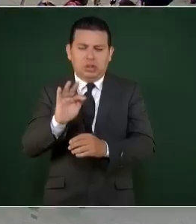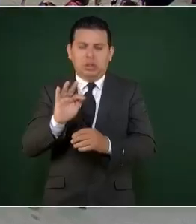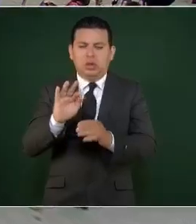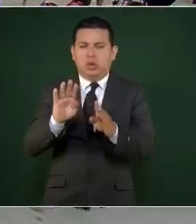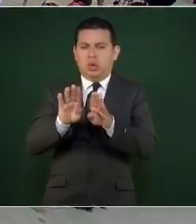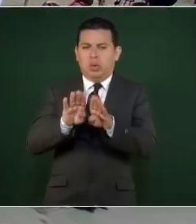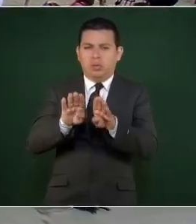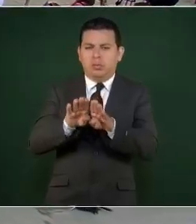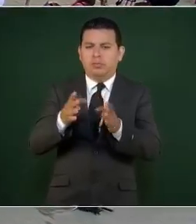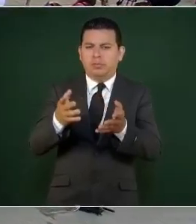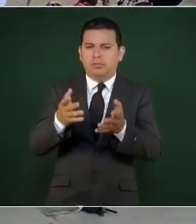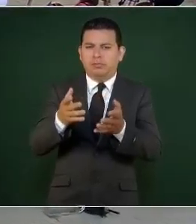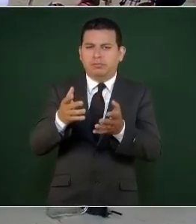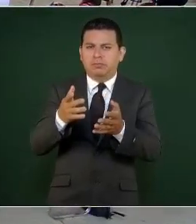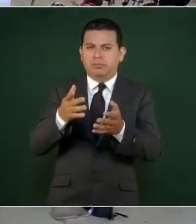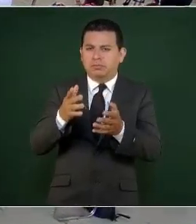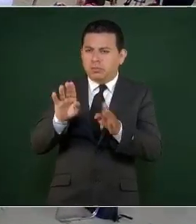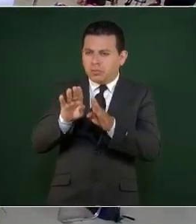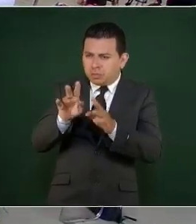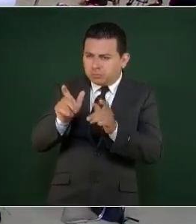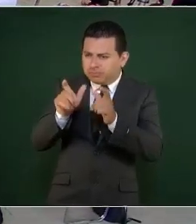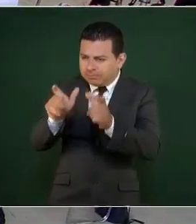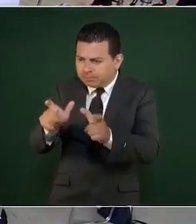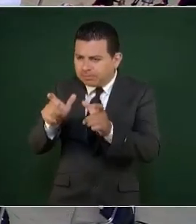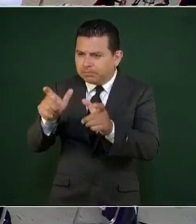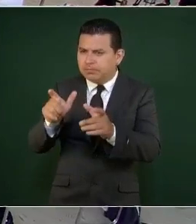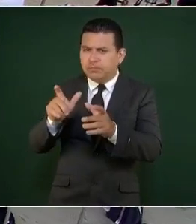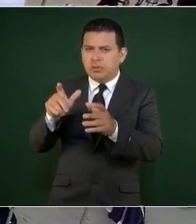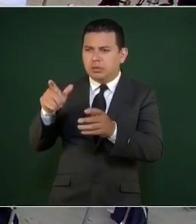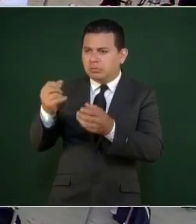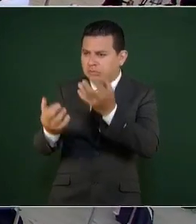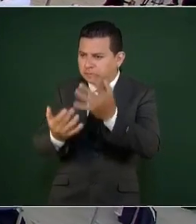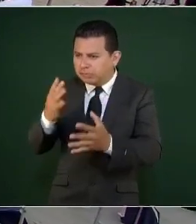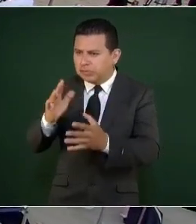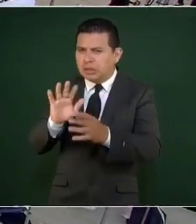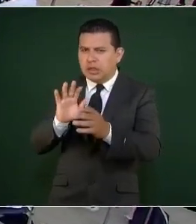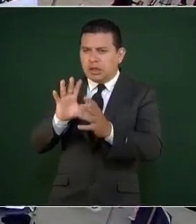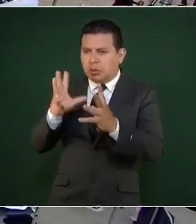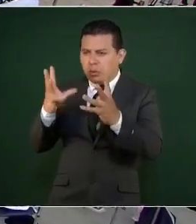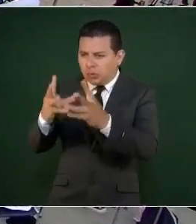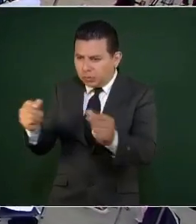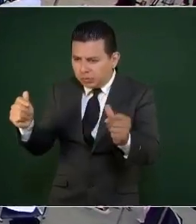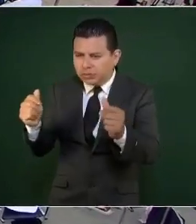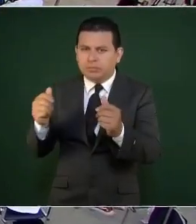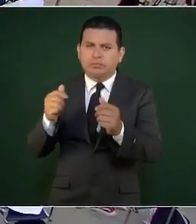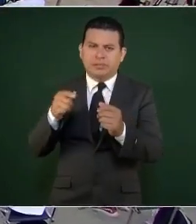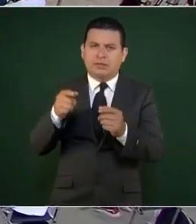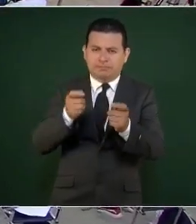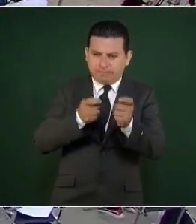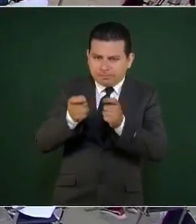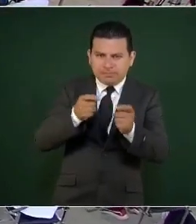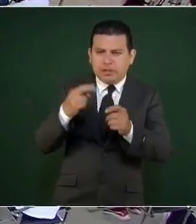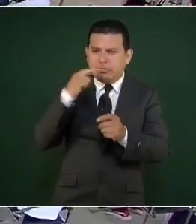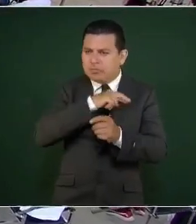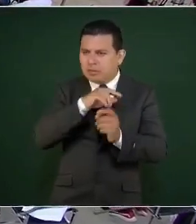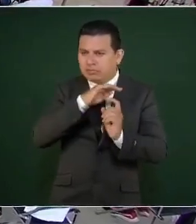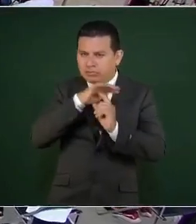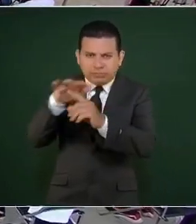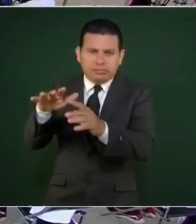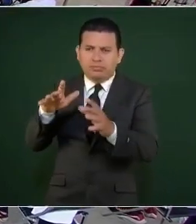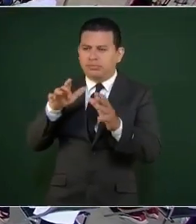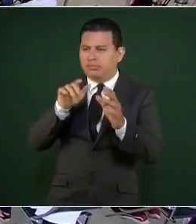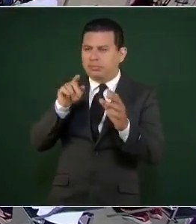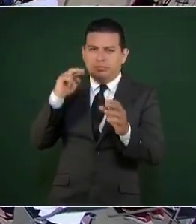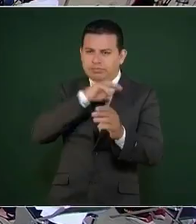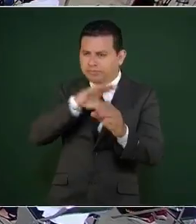seguir sobrevolando en el trabajo de apagar incendios.